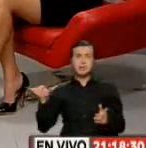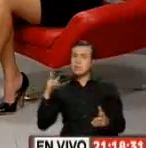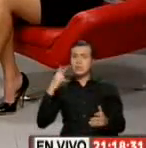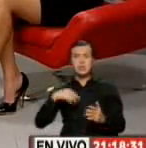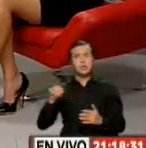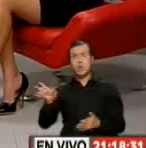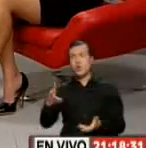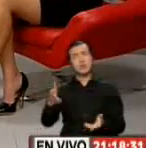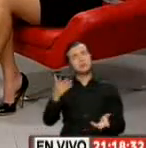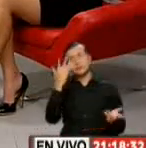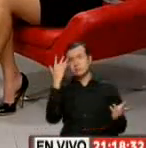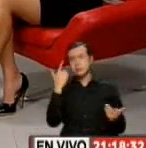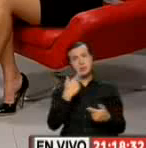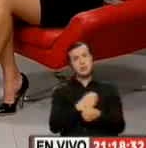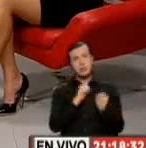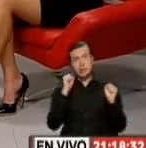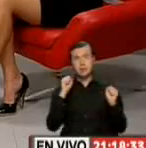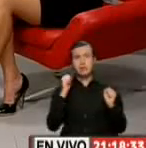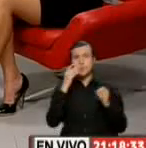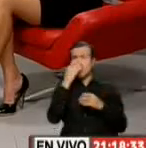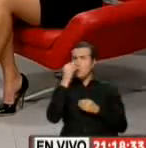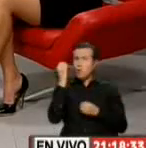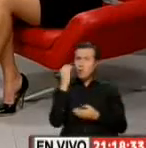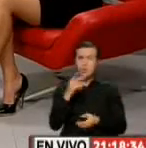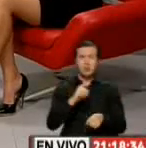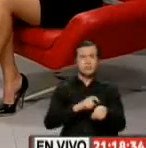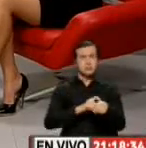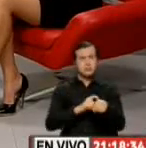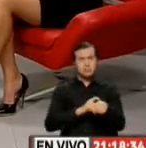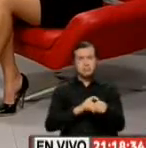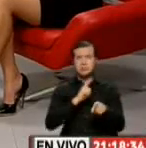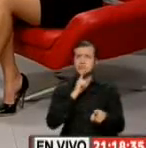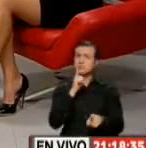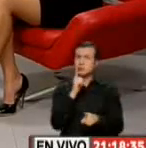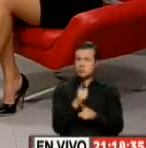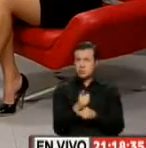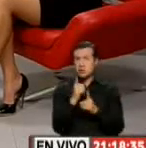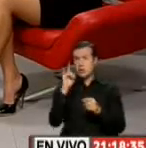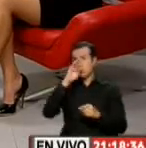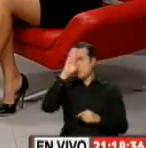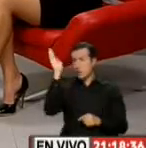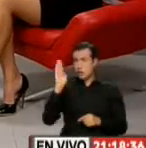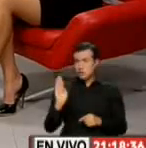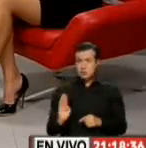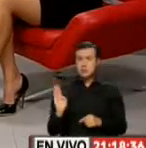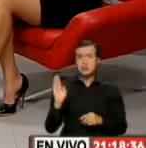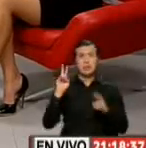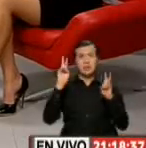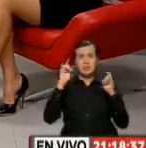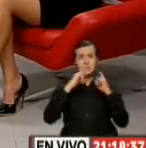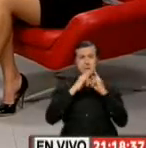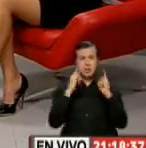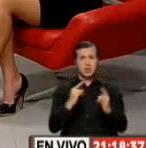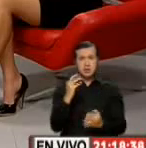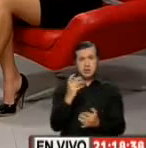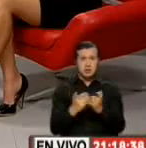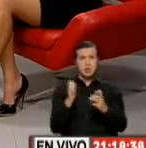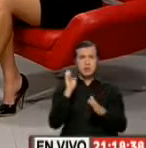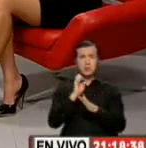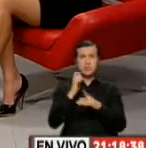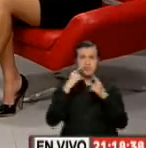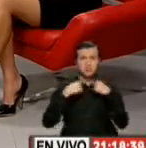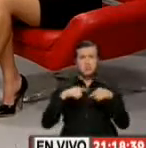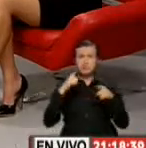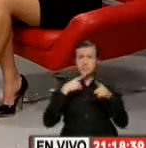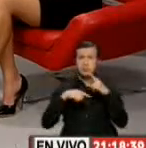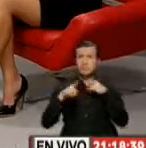decirle a la ciudadanía sobre el tema de la xenofobia, que se ha sentido muy fuerte? Usted lo mencionaba, en Brasil, esta quema de un campamento, aquí en Ecuador se empiezan a escuchar